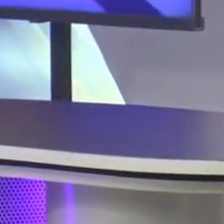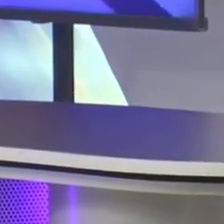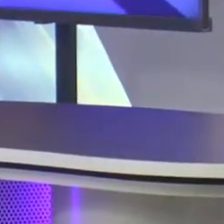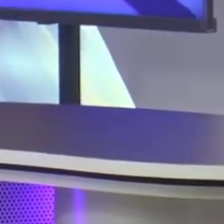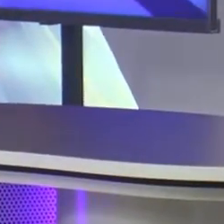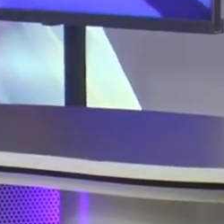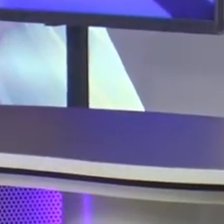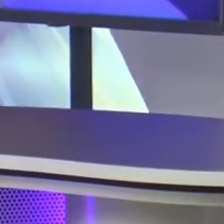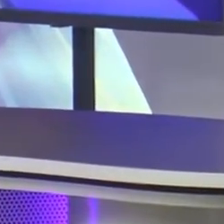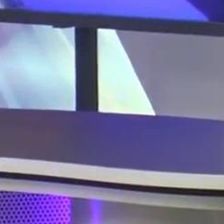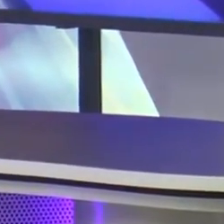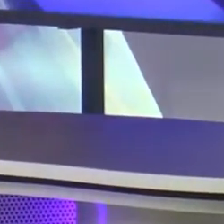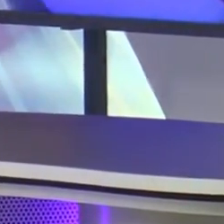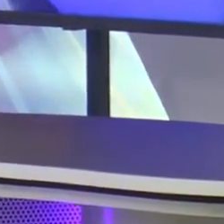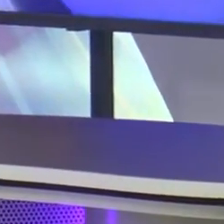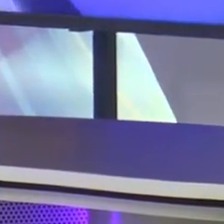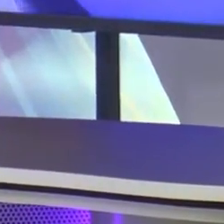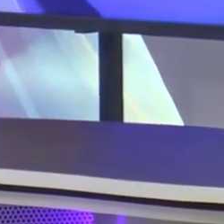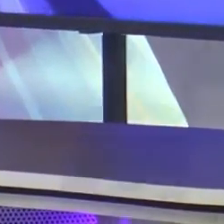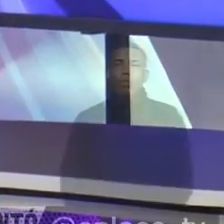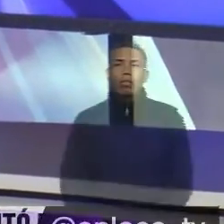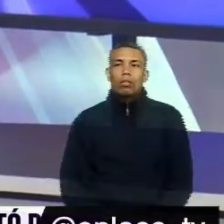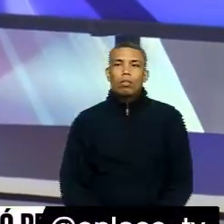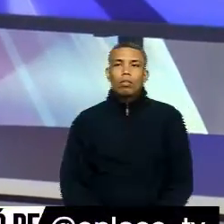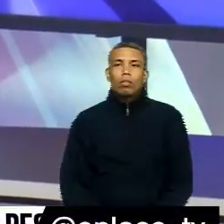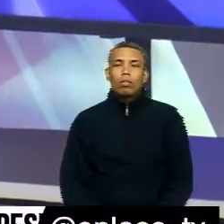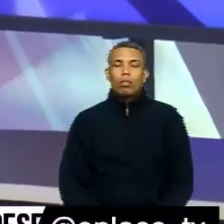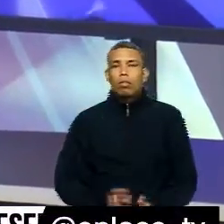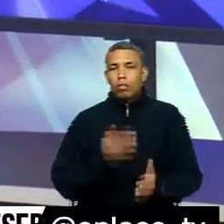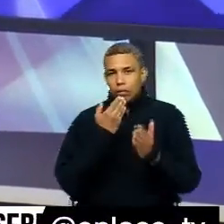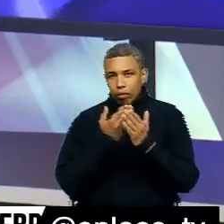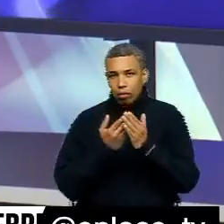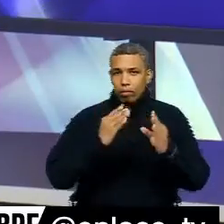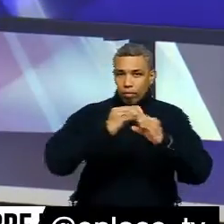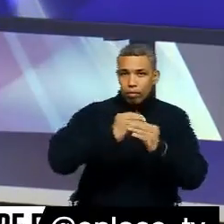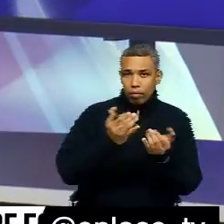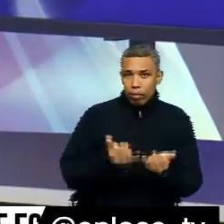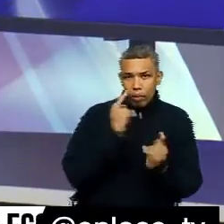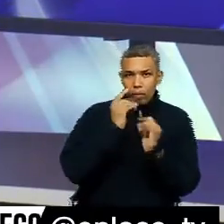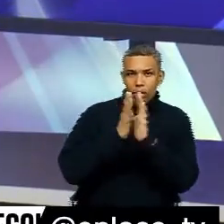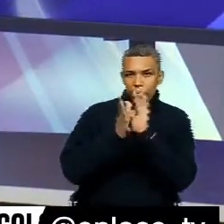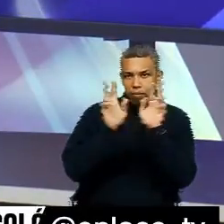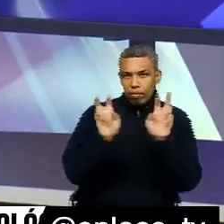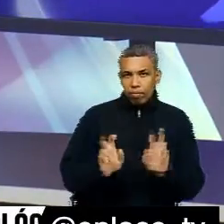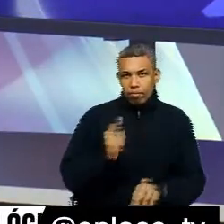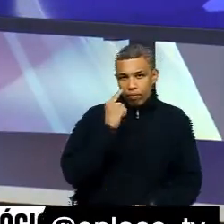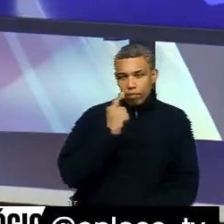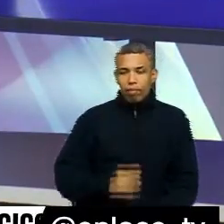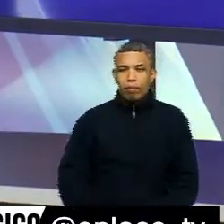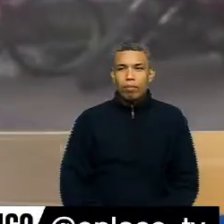Muy buenas noches, los saludamos con la información más importante de Barranca Bermeja y la región. A continuación, nuestros titulares.